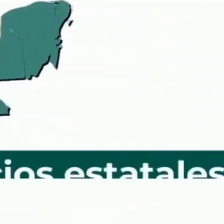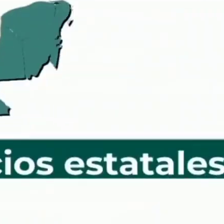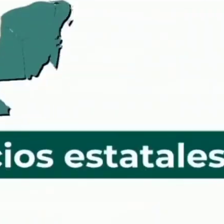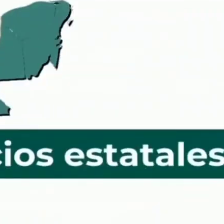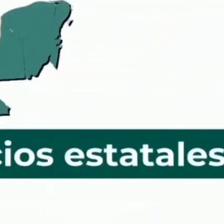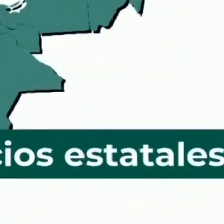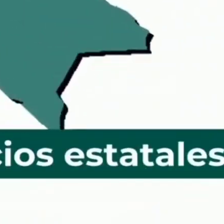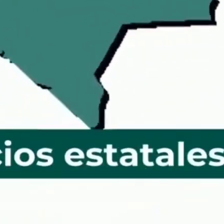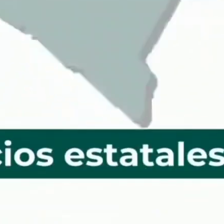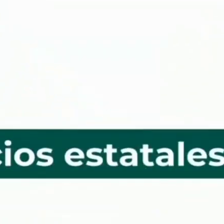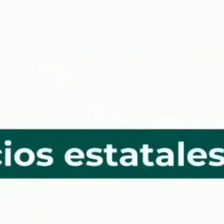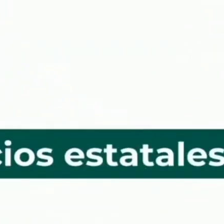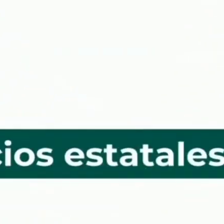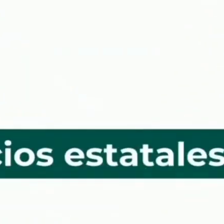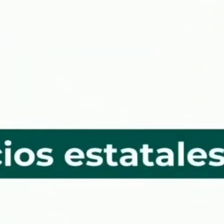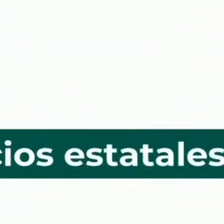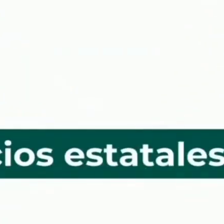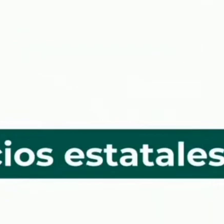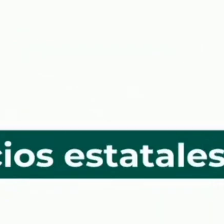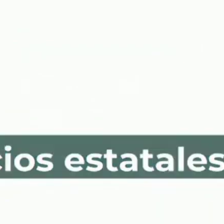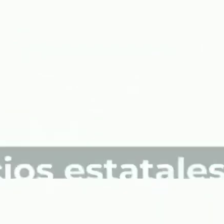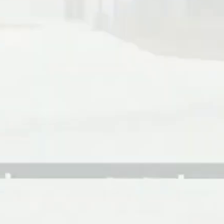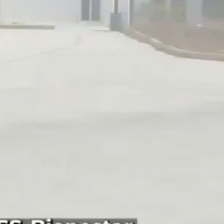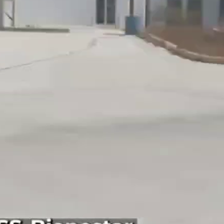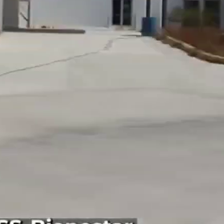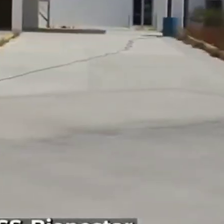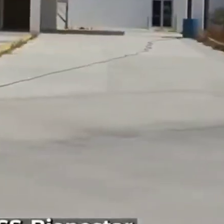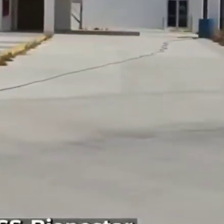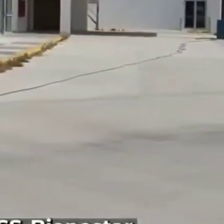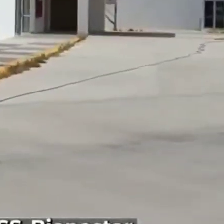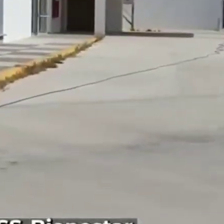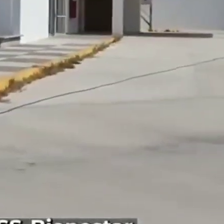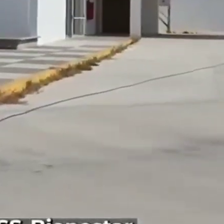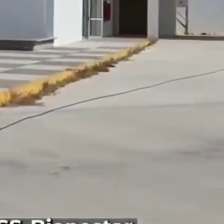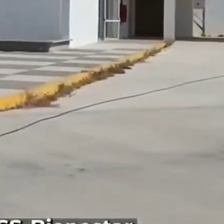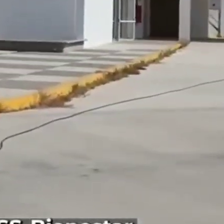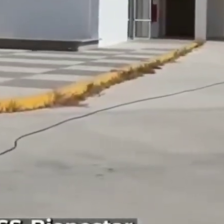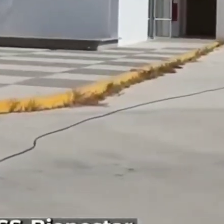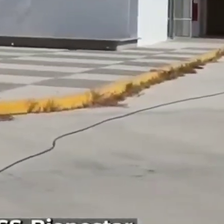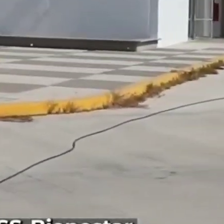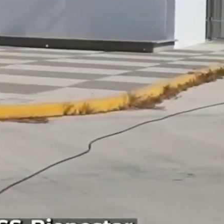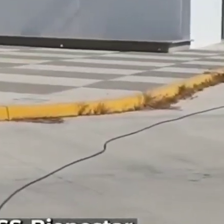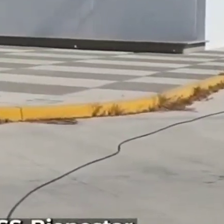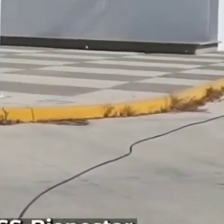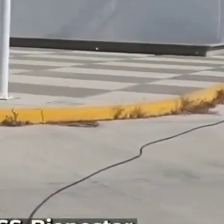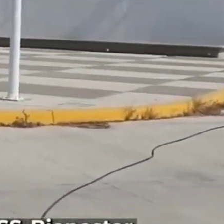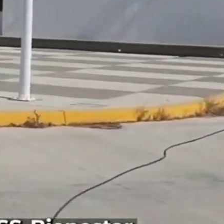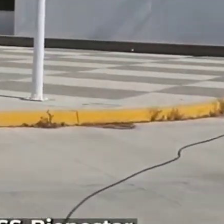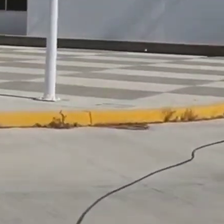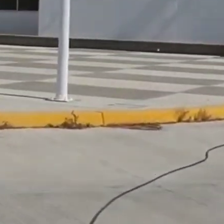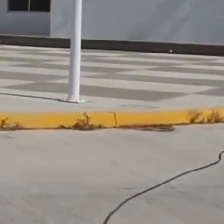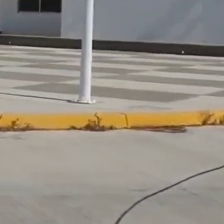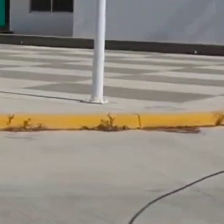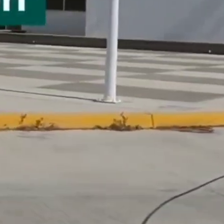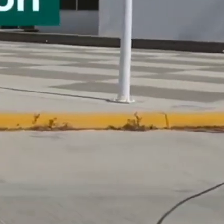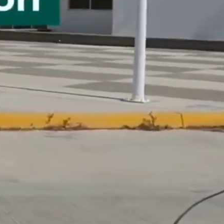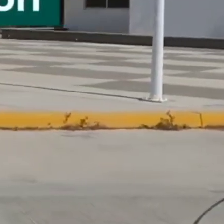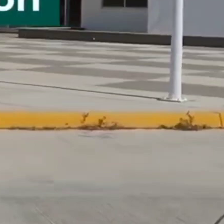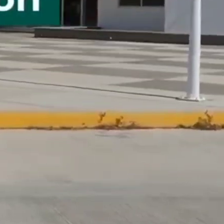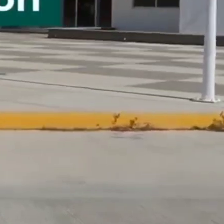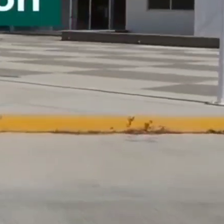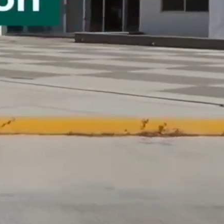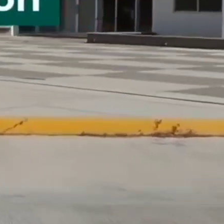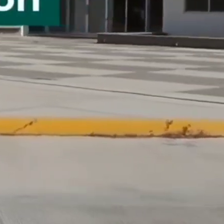la transformación de los servicios estatales de salud en Oaxaca con la firma del Acuerdo Marco para implementar IMSS-Bienestar.